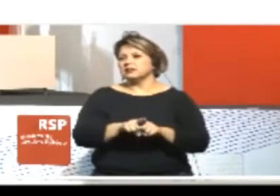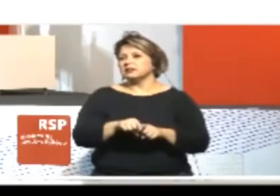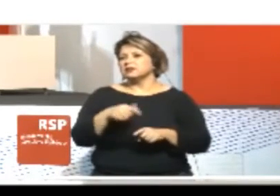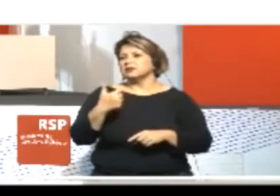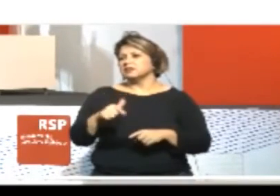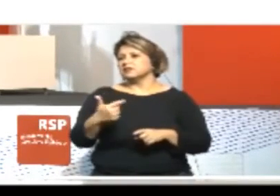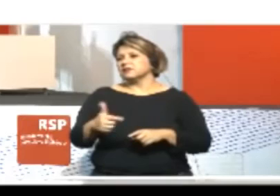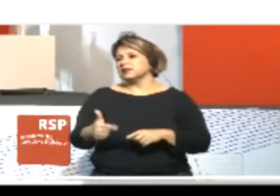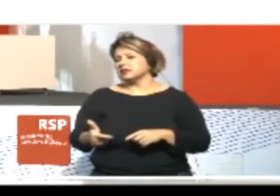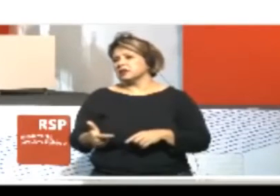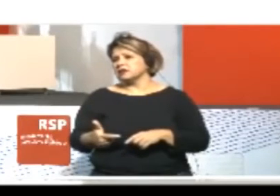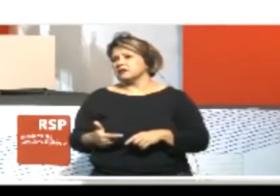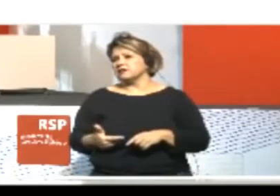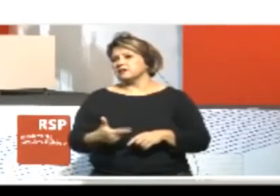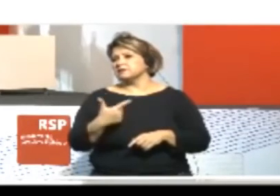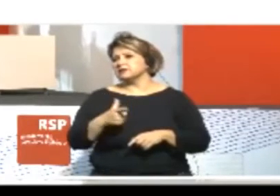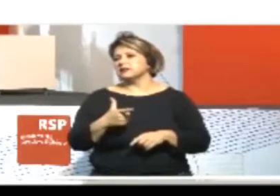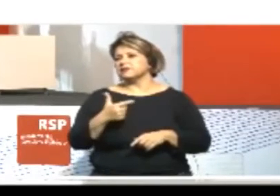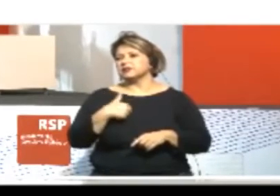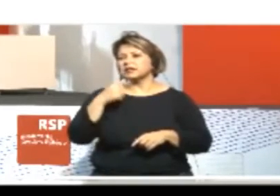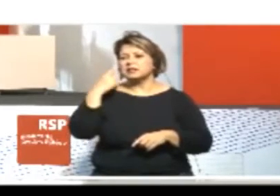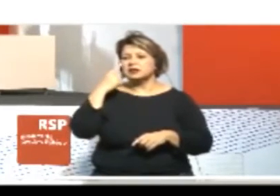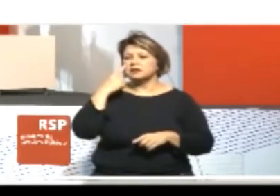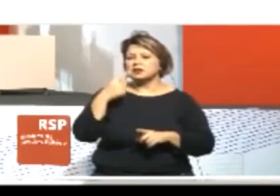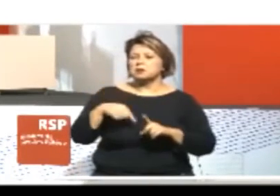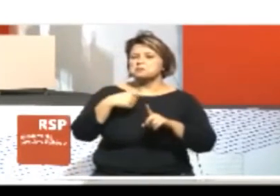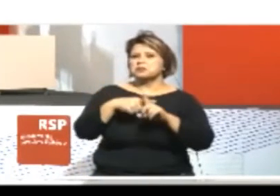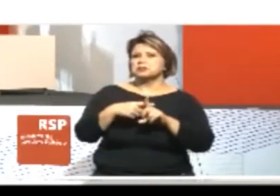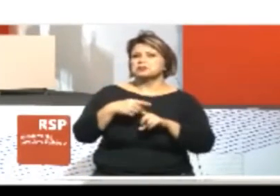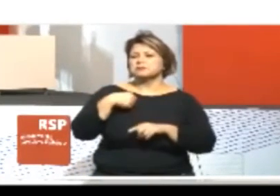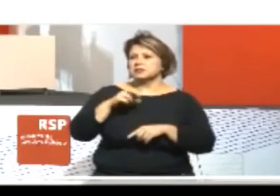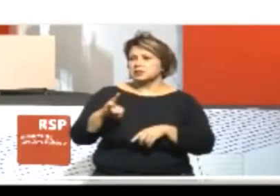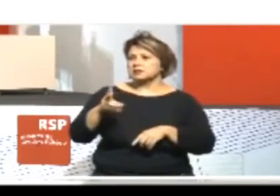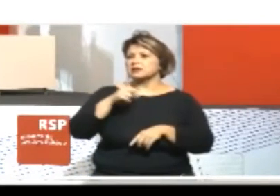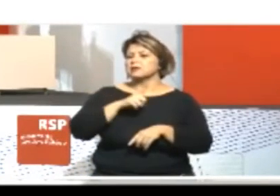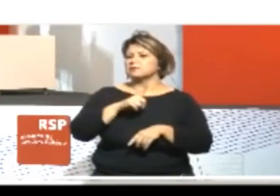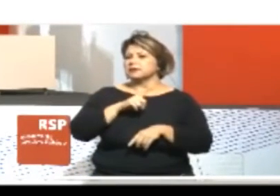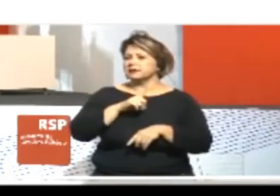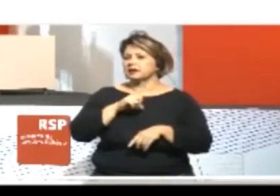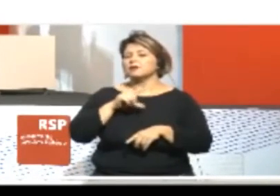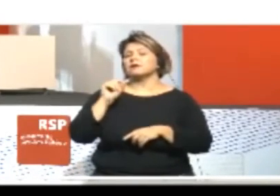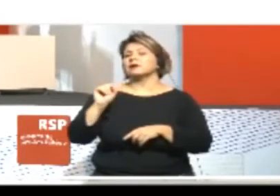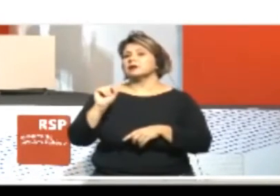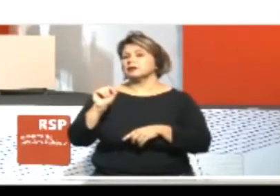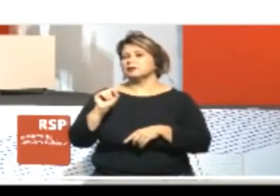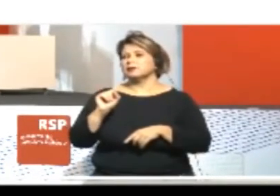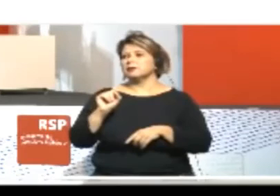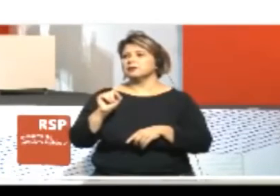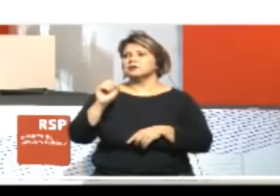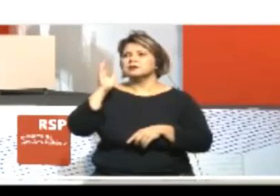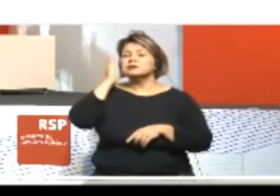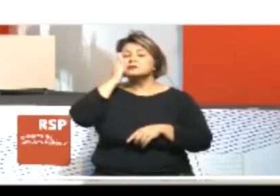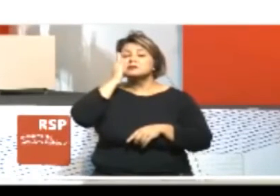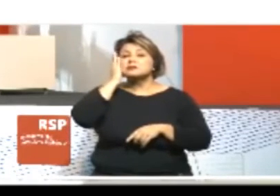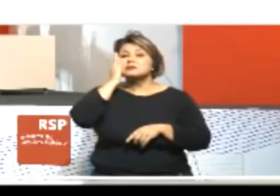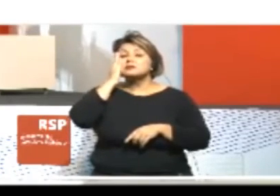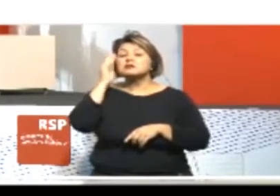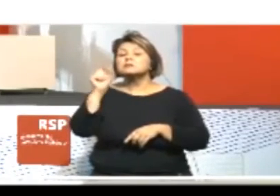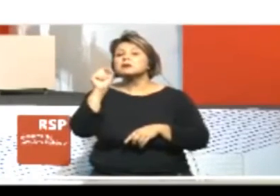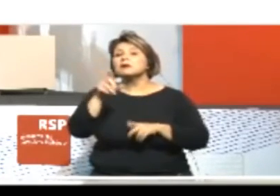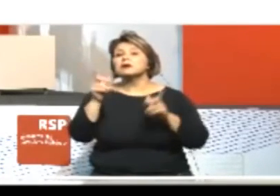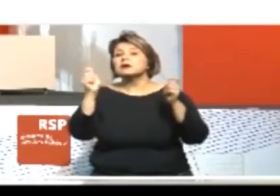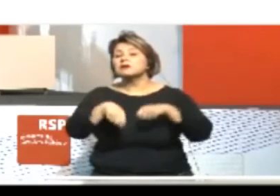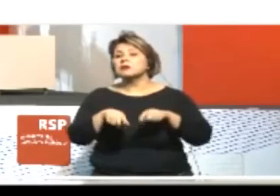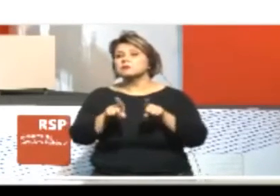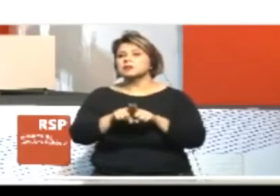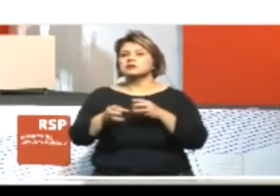un efecto positivo en el desarrollo. Siempre lo hay. El hecho es saber qué tipo de capacidad